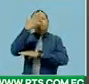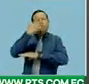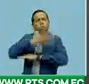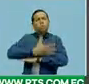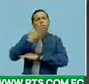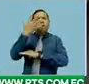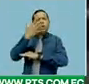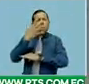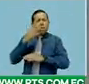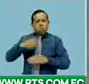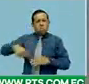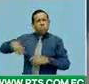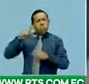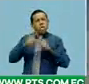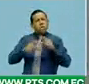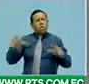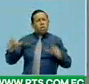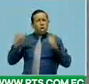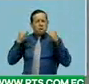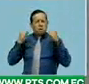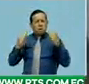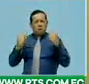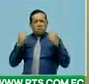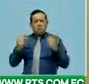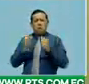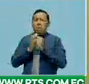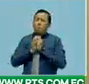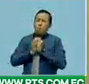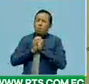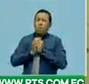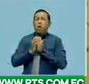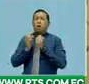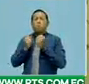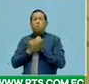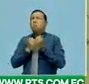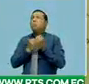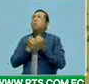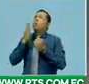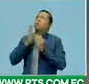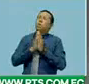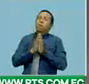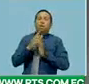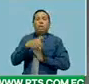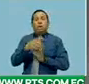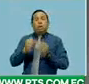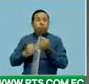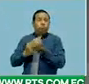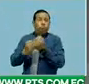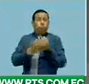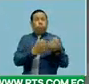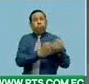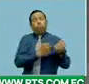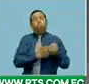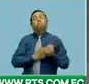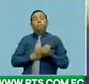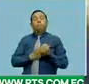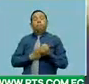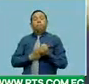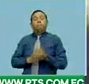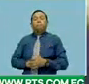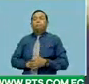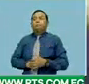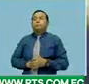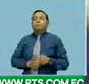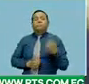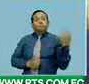dirigentes barriales y ciudadanos han hecho vigilia, colocando carteles de apoyo que también se han extendido a distintos sectores de la ciudad.